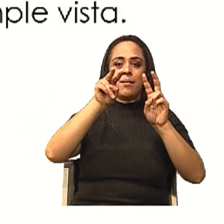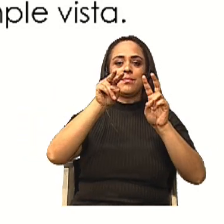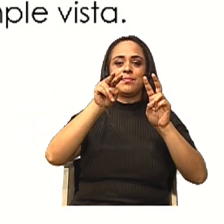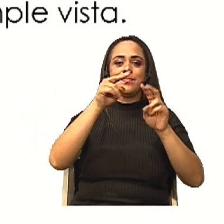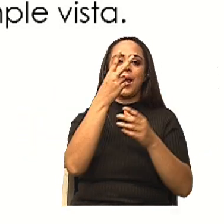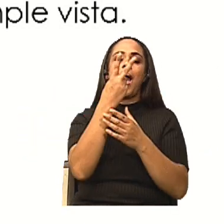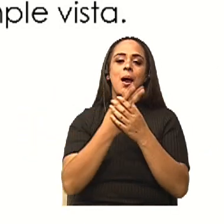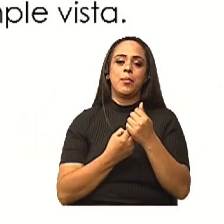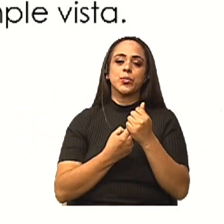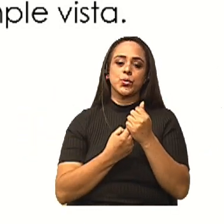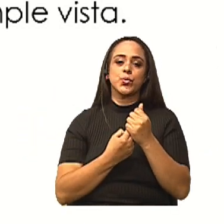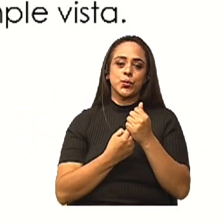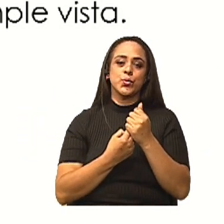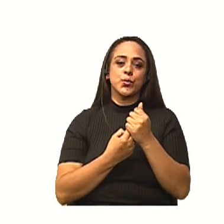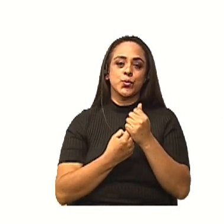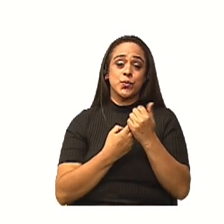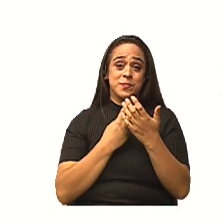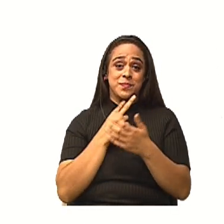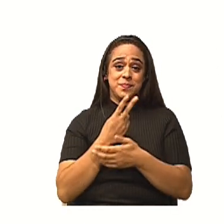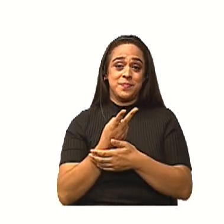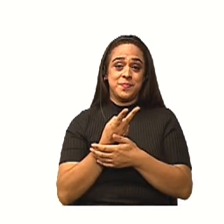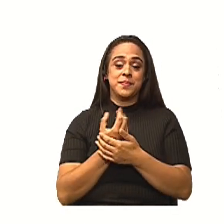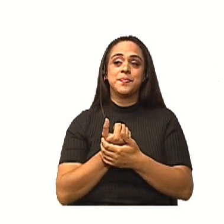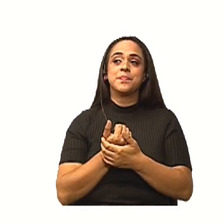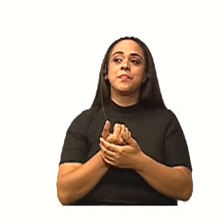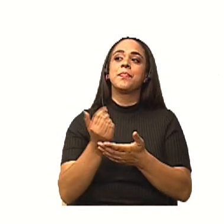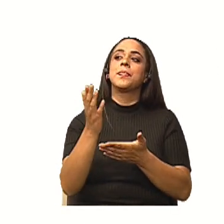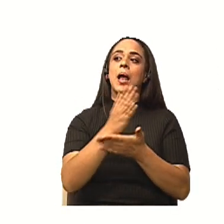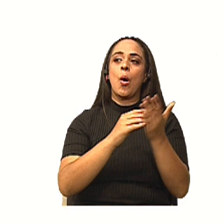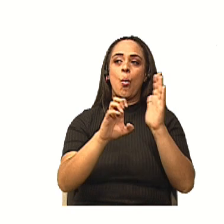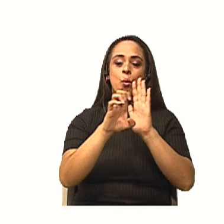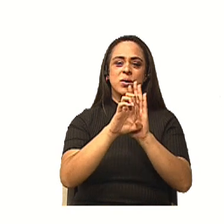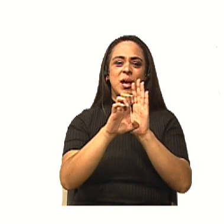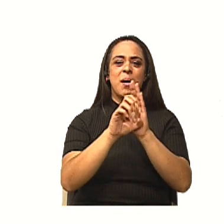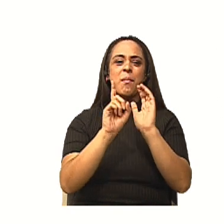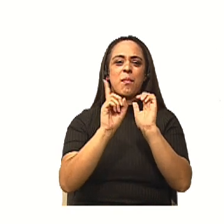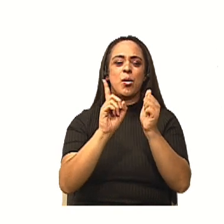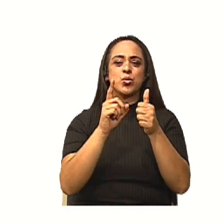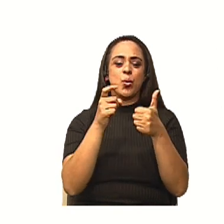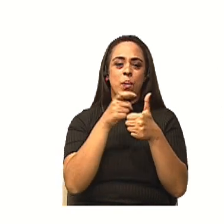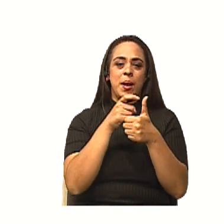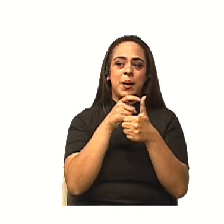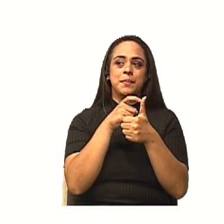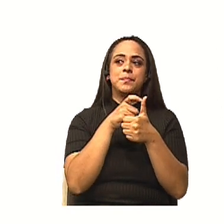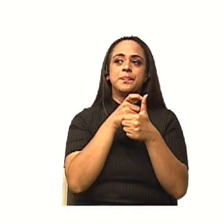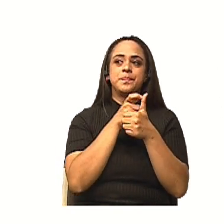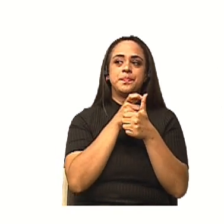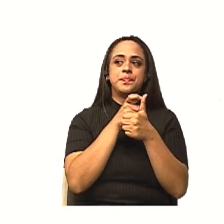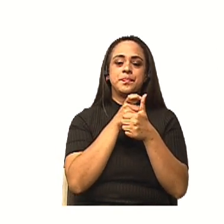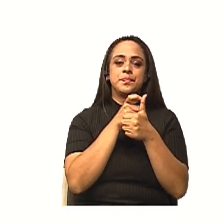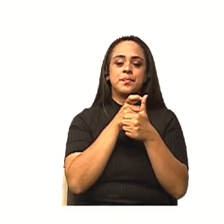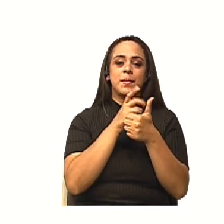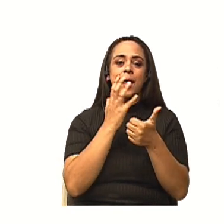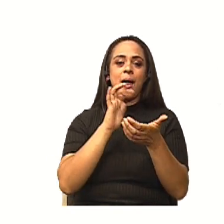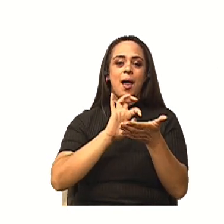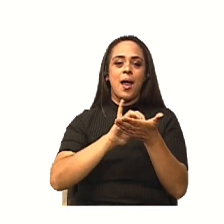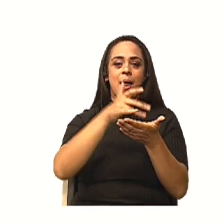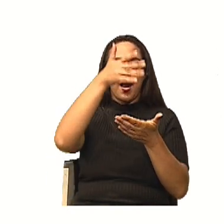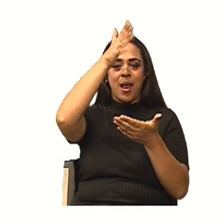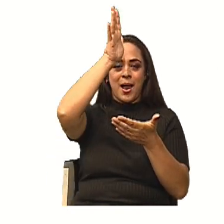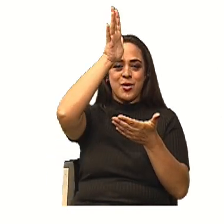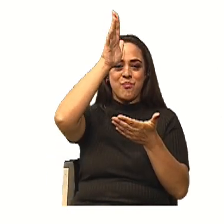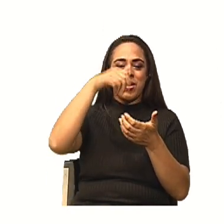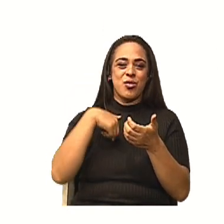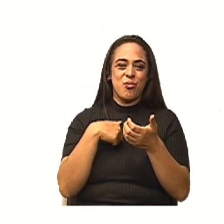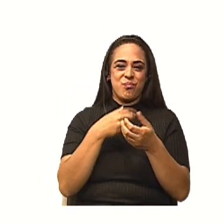¿Sí? Ahora, algunos ejemplos de mezclas groseras son los siguientes. El gallo pinto, porque